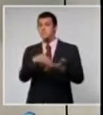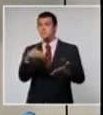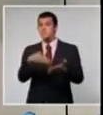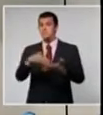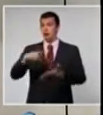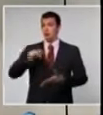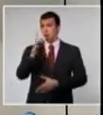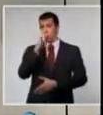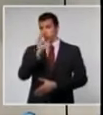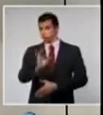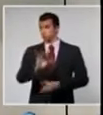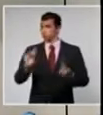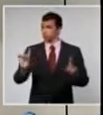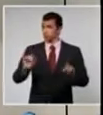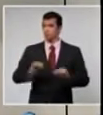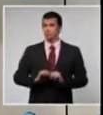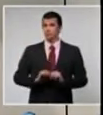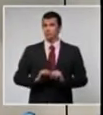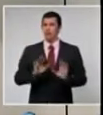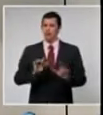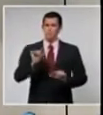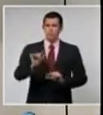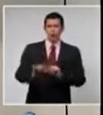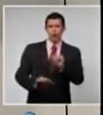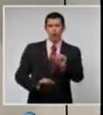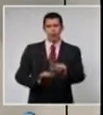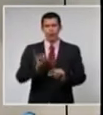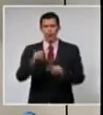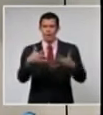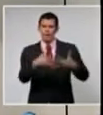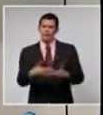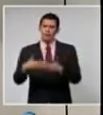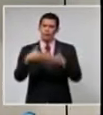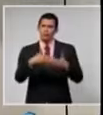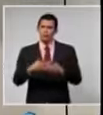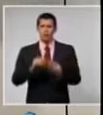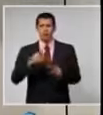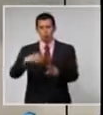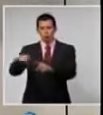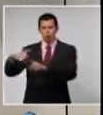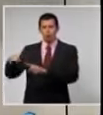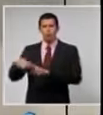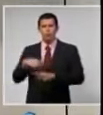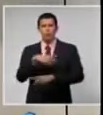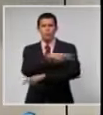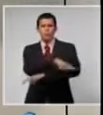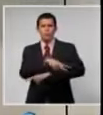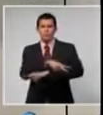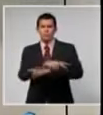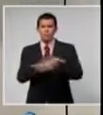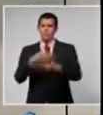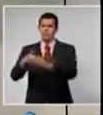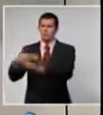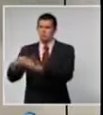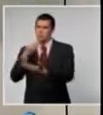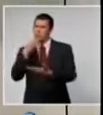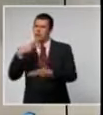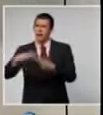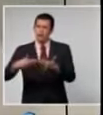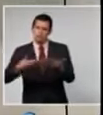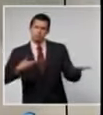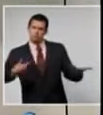empezaron a redirigir su atención e inversiones hacia la nación persa, pero la ilusión duró poco y fue Trump quien puso el dedo en la